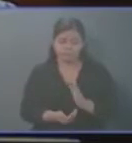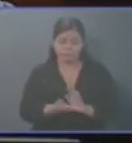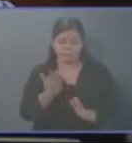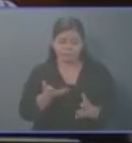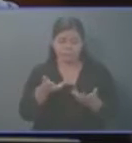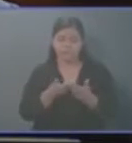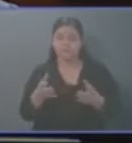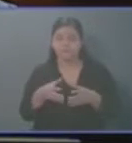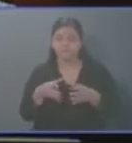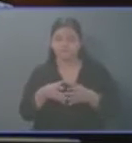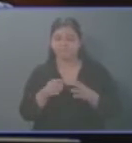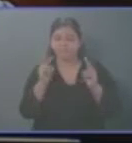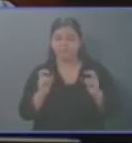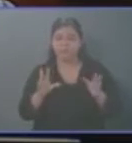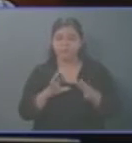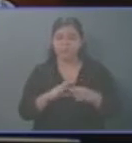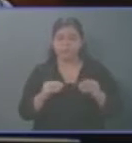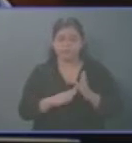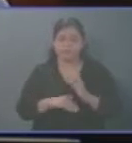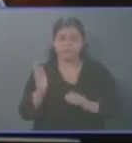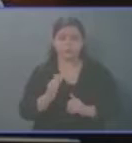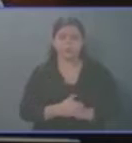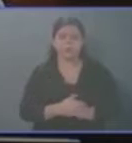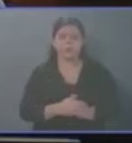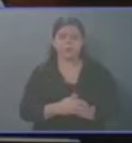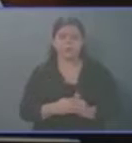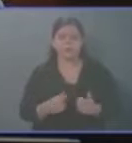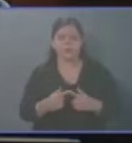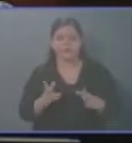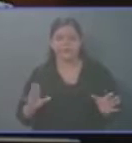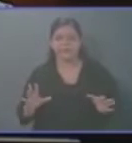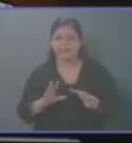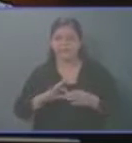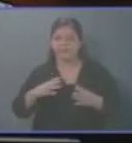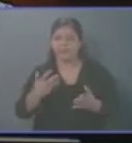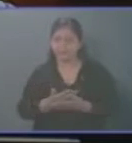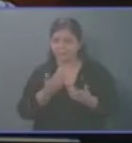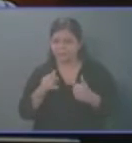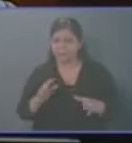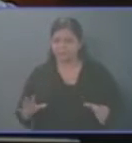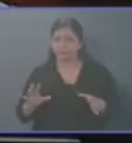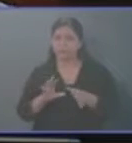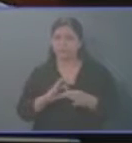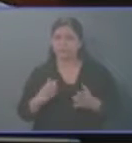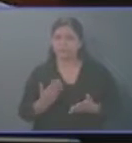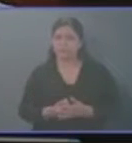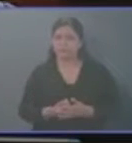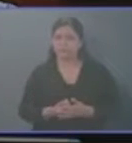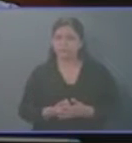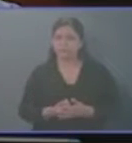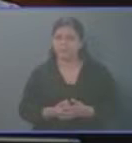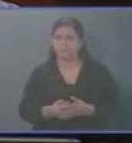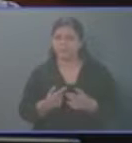hoc, que ve el tema de pensiones, y pedir que si se llega a dar, que se incluyan estas